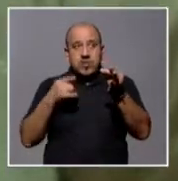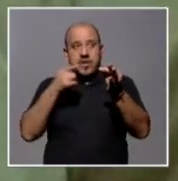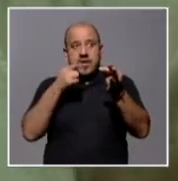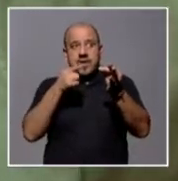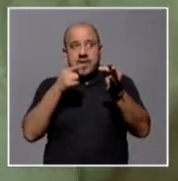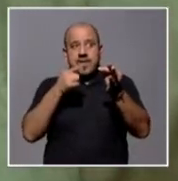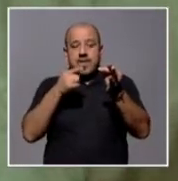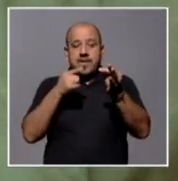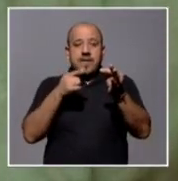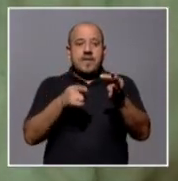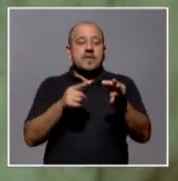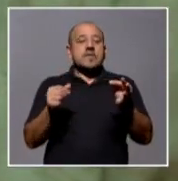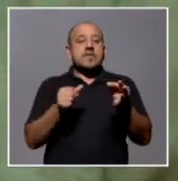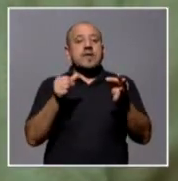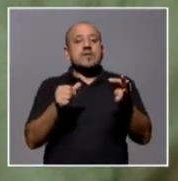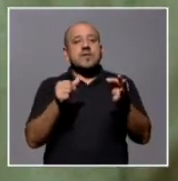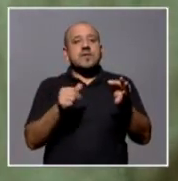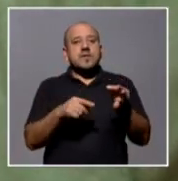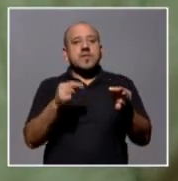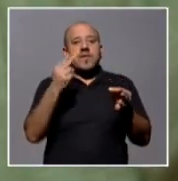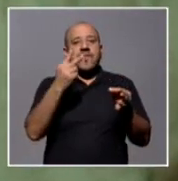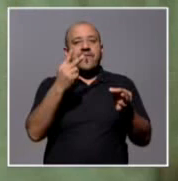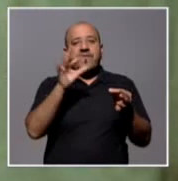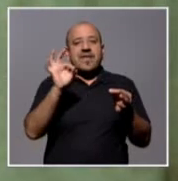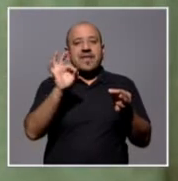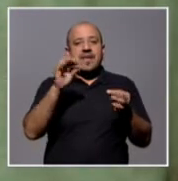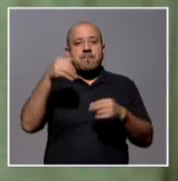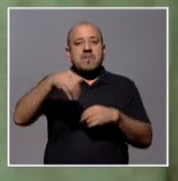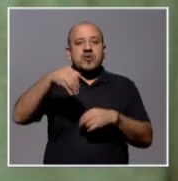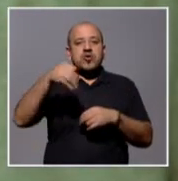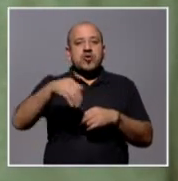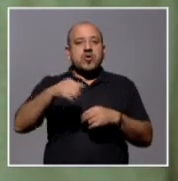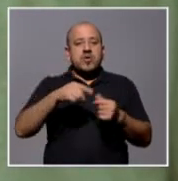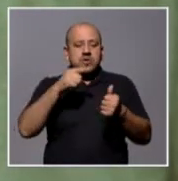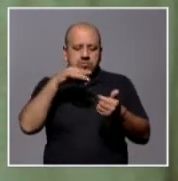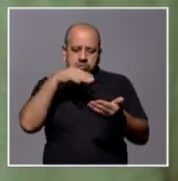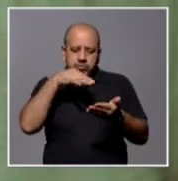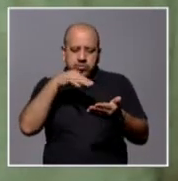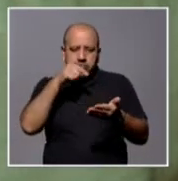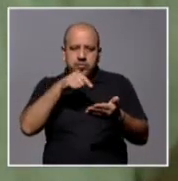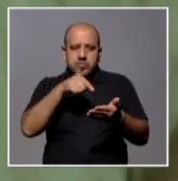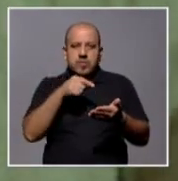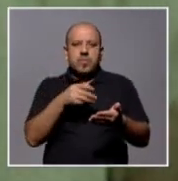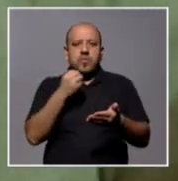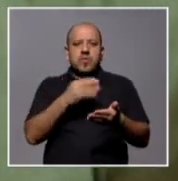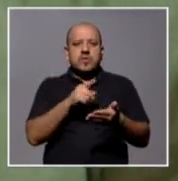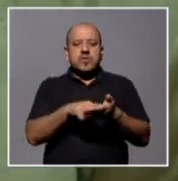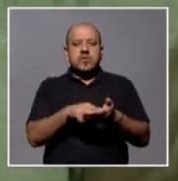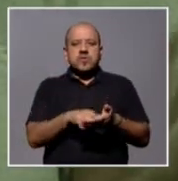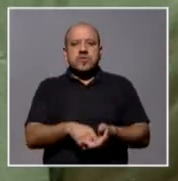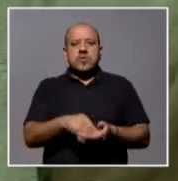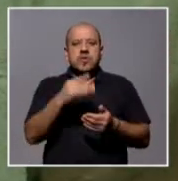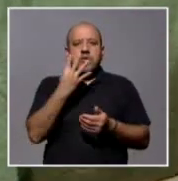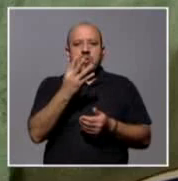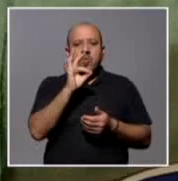secuencian por 20 millones de lecturas provenientes todas del virus, por eso lo leímos a 40.000